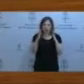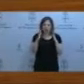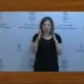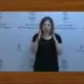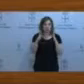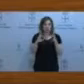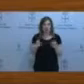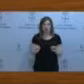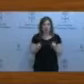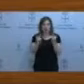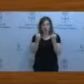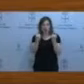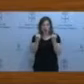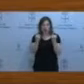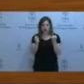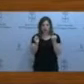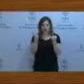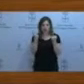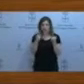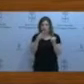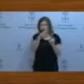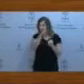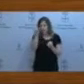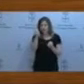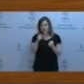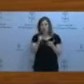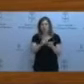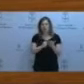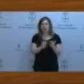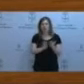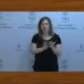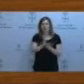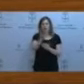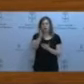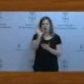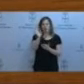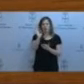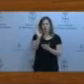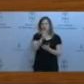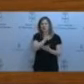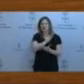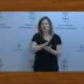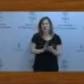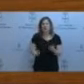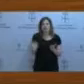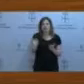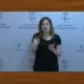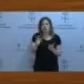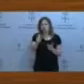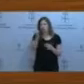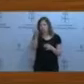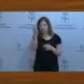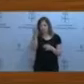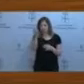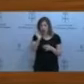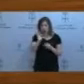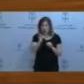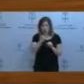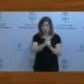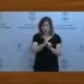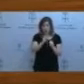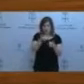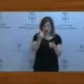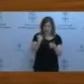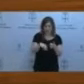huelga, era olvídate de contratos de larga duración, interinidades y cuentos. O te pones a trabajar ya o no se te contratará